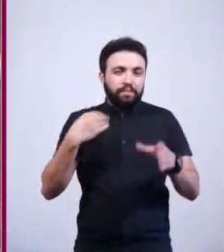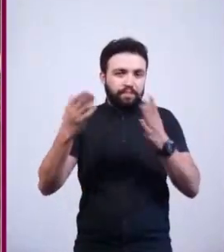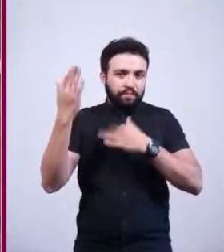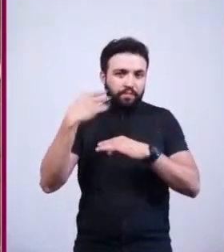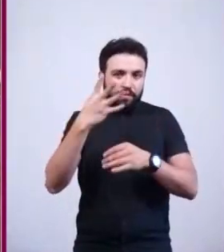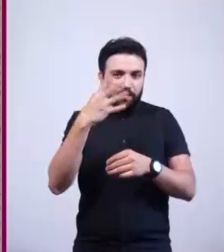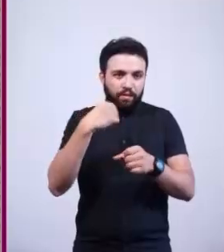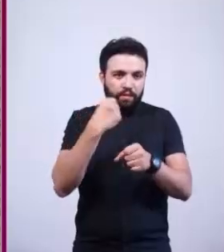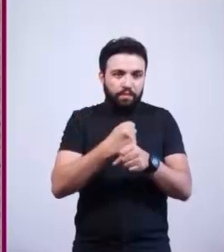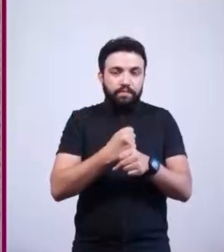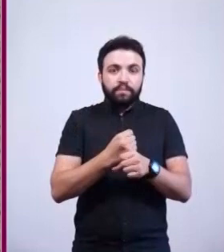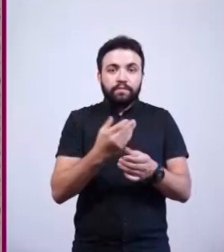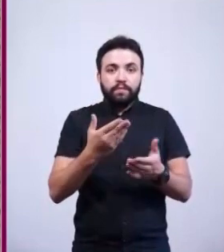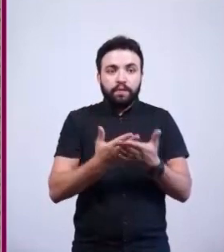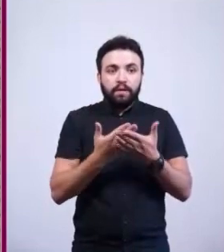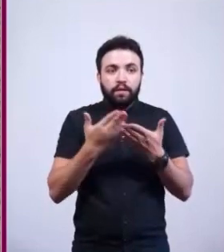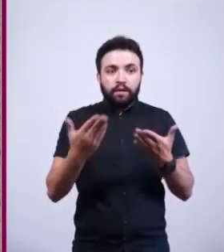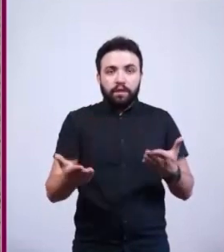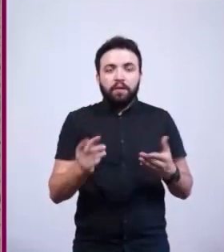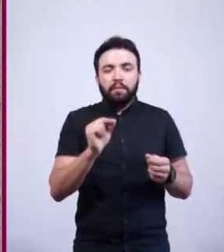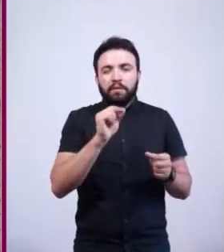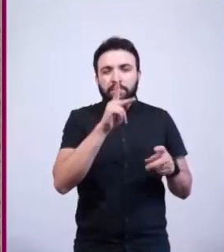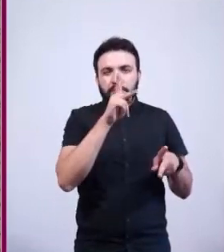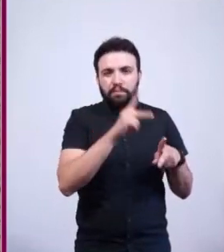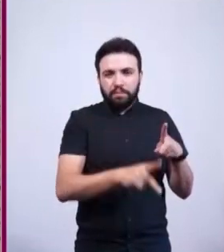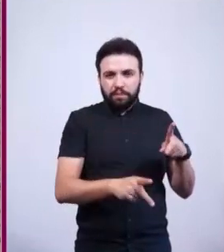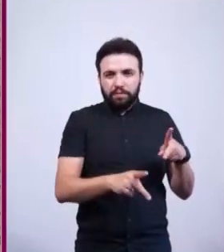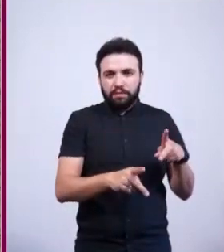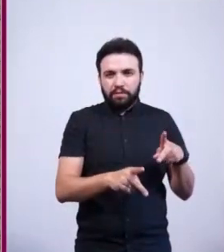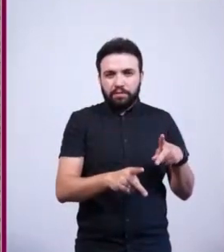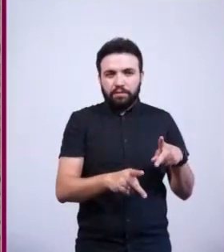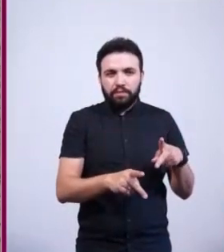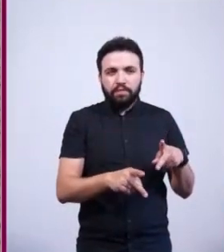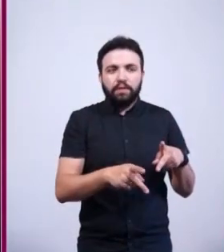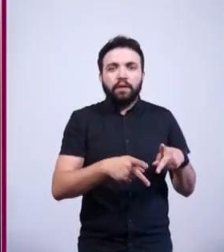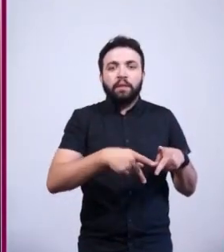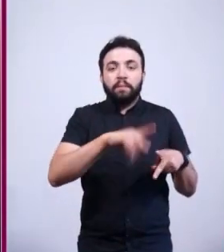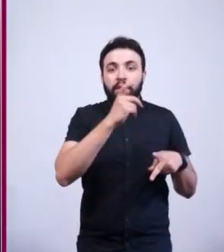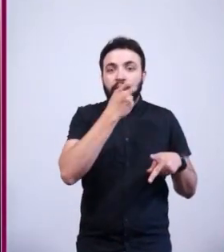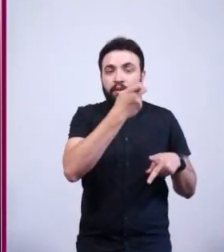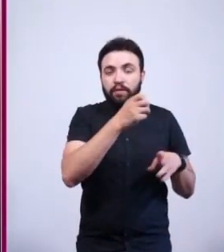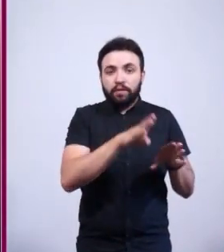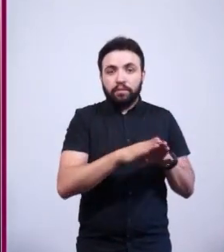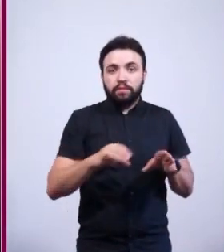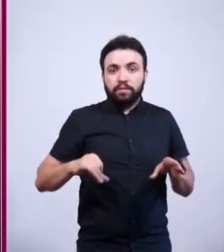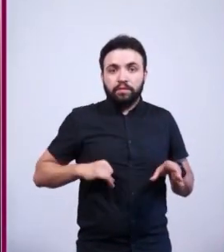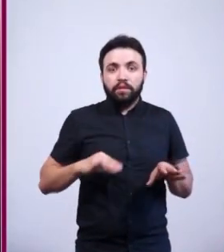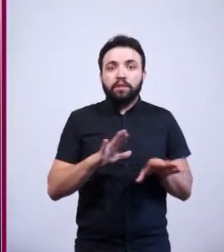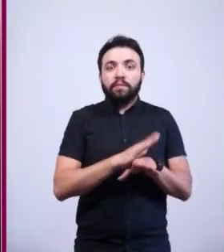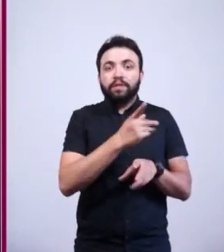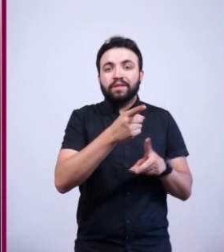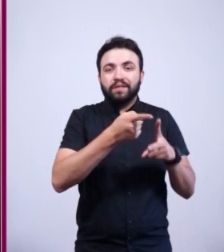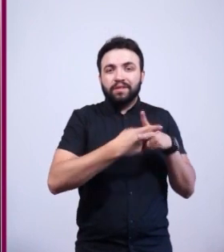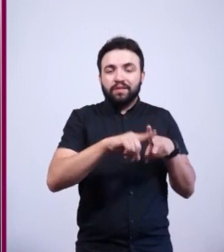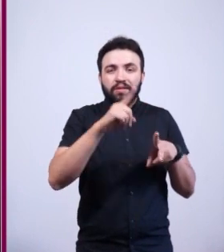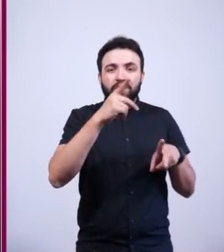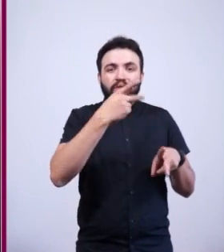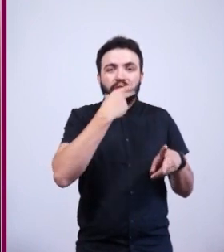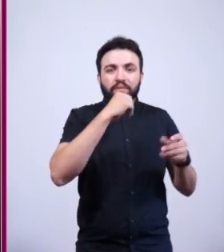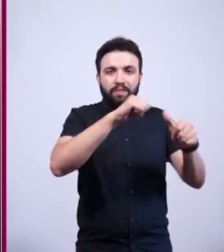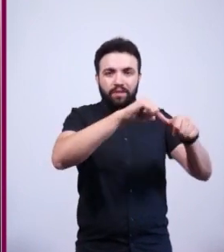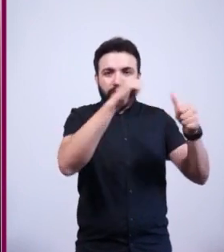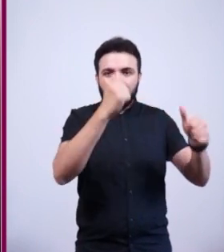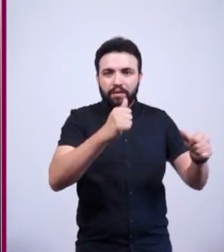desde hace 4 años. Ahorita estoy un poquito en pausa, pero Colectivo Hilos es muy interesante porque nace de la iniciativa de una artista que se